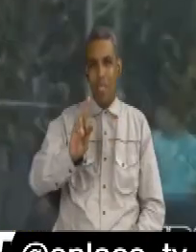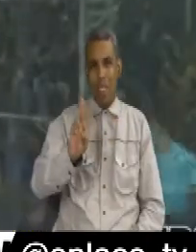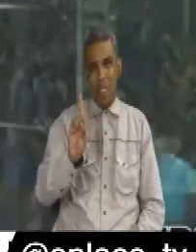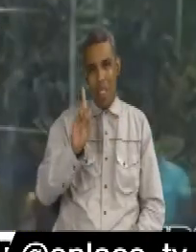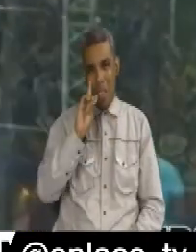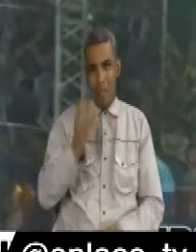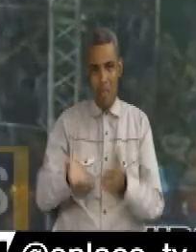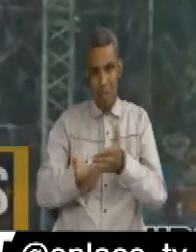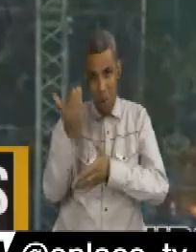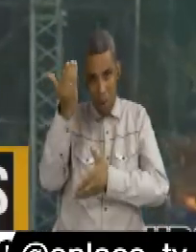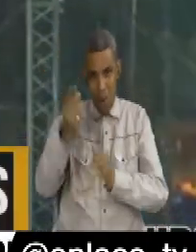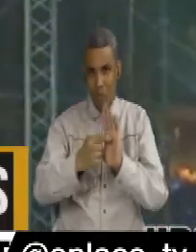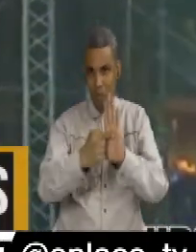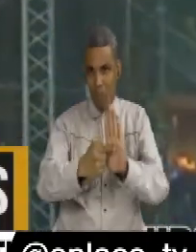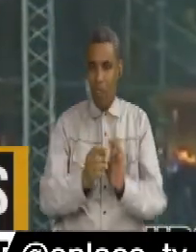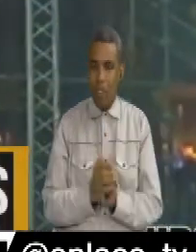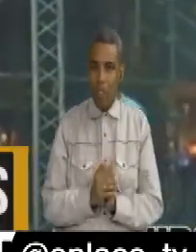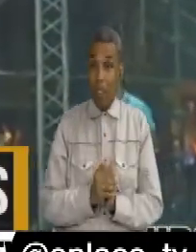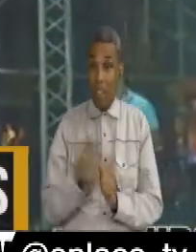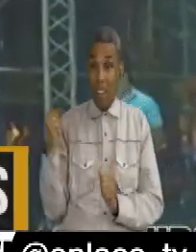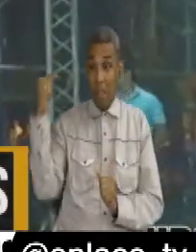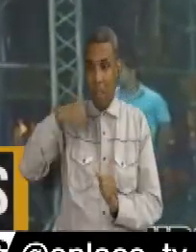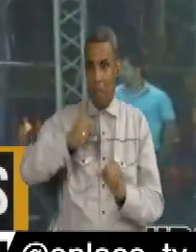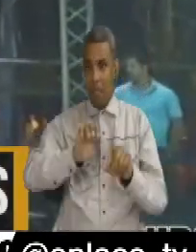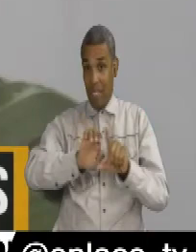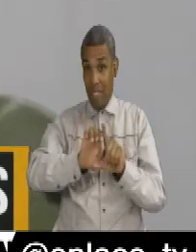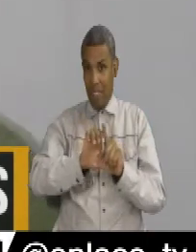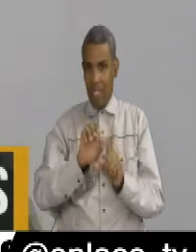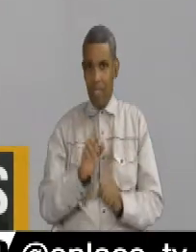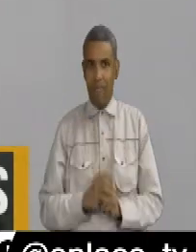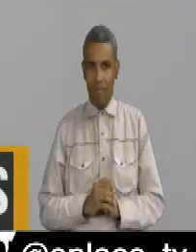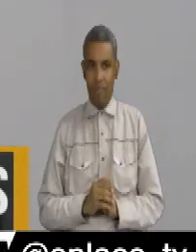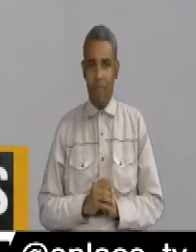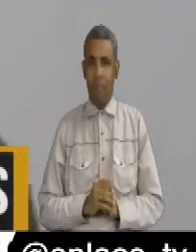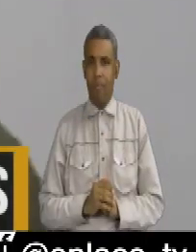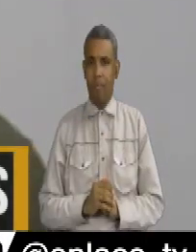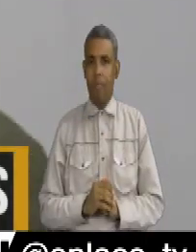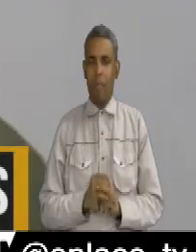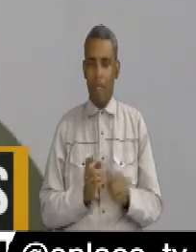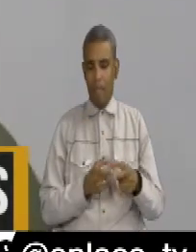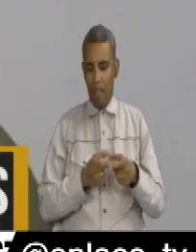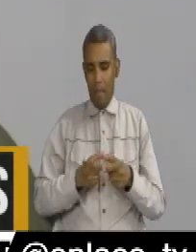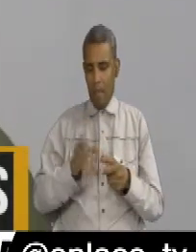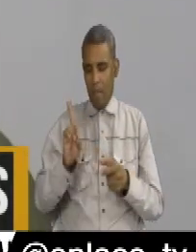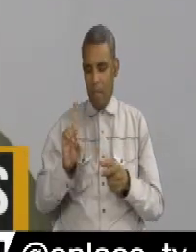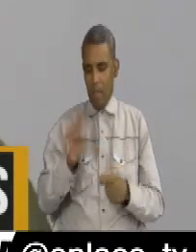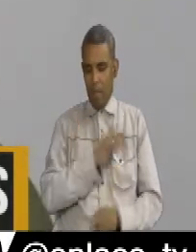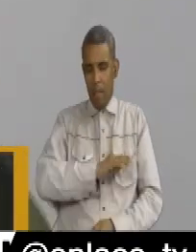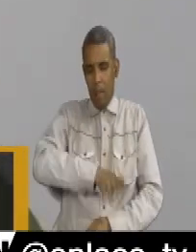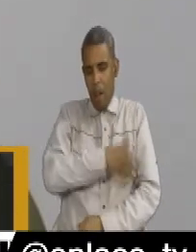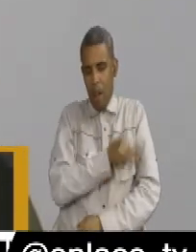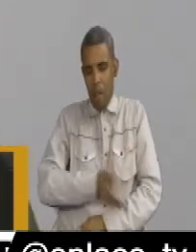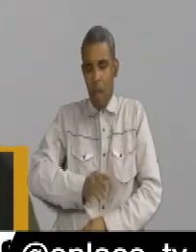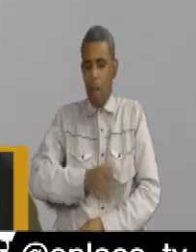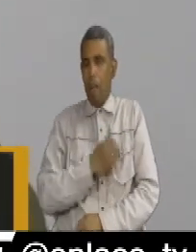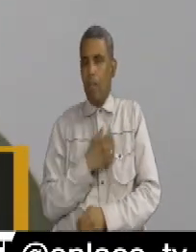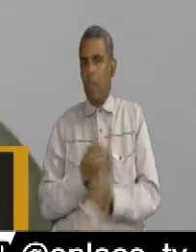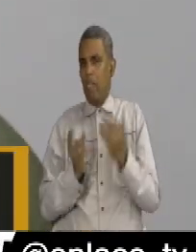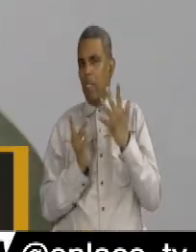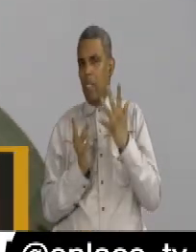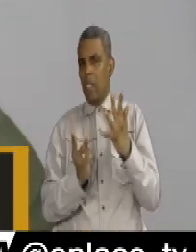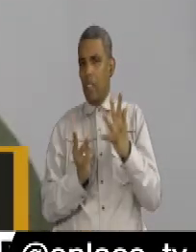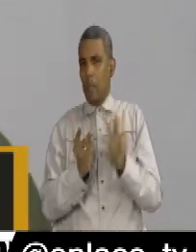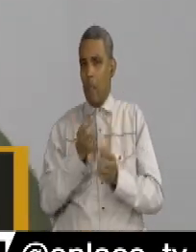éxitos. El artista estuvo en el set de Enlace Noticias. La canción se llama Las Siete Maravillas, una canción de amor, una canción